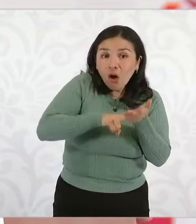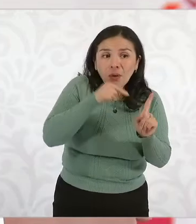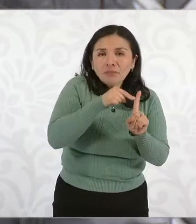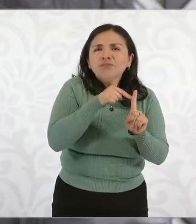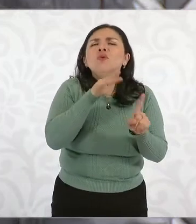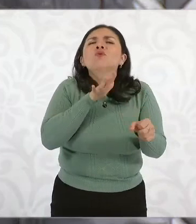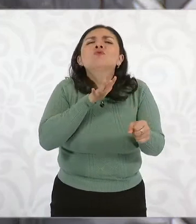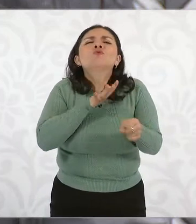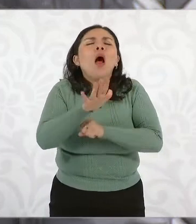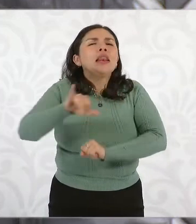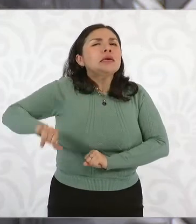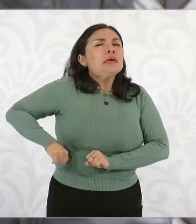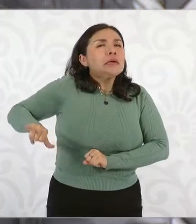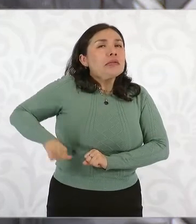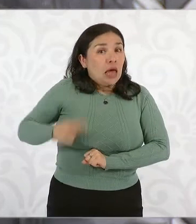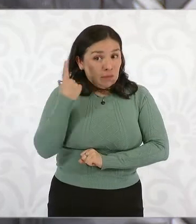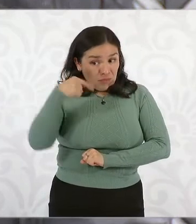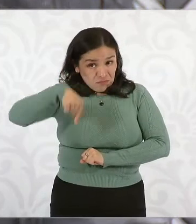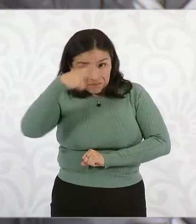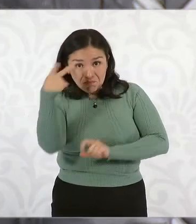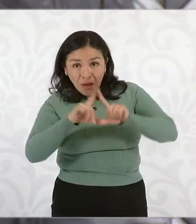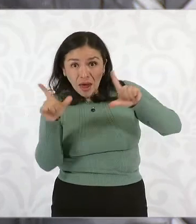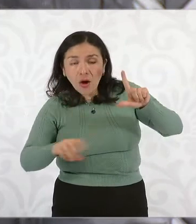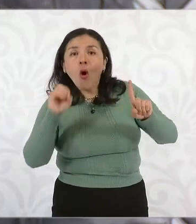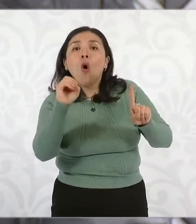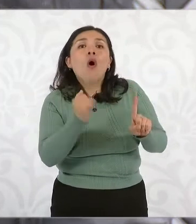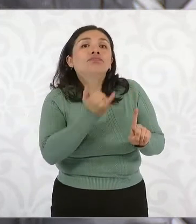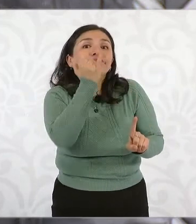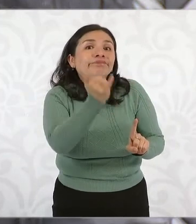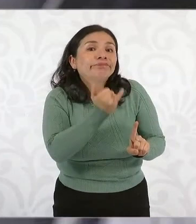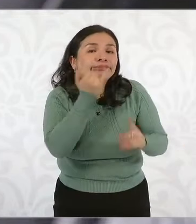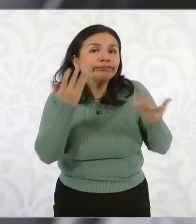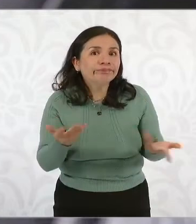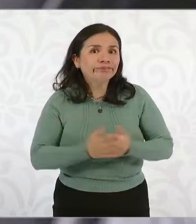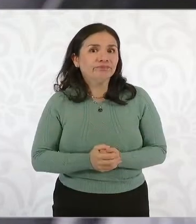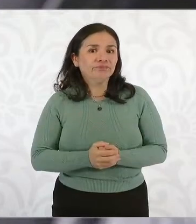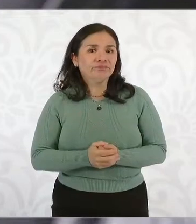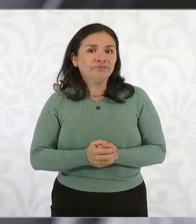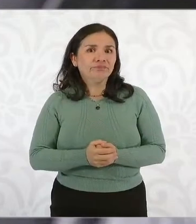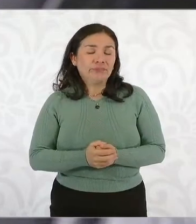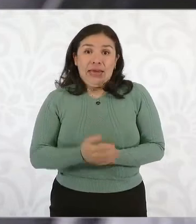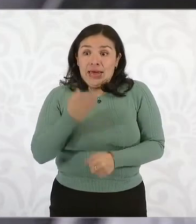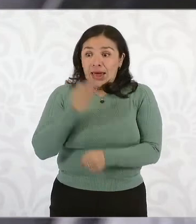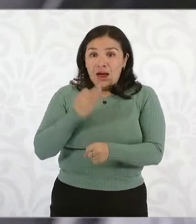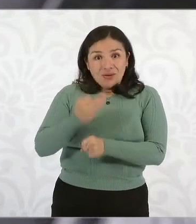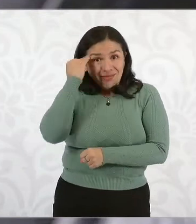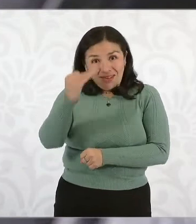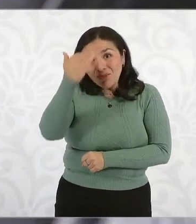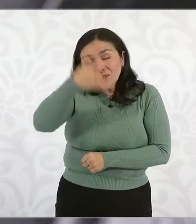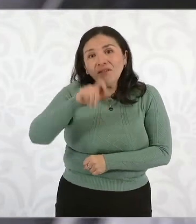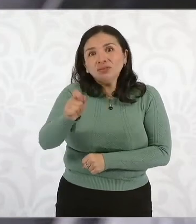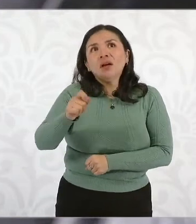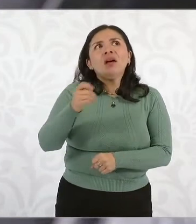su interés supremo sea el interés nacional. Y frente a injerencias, pues es indispensable que